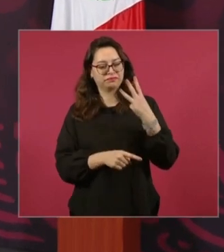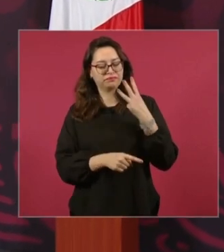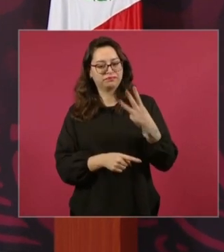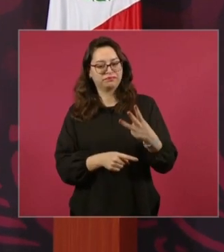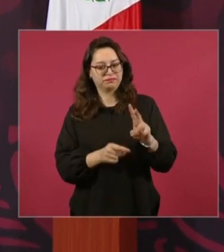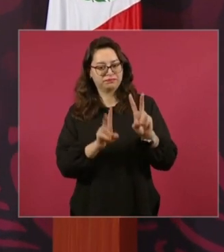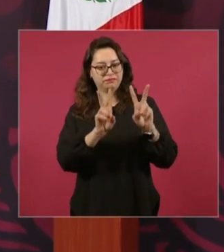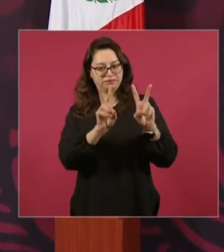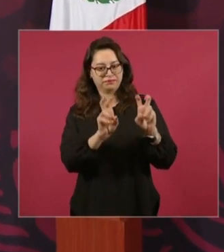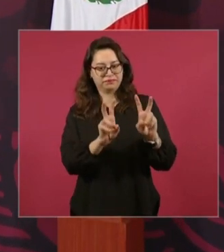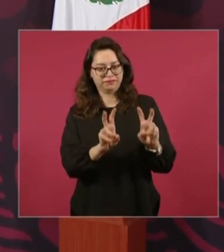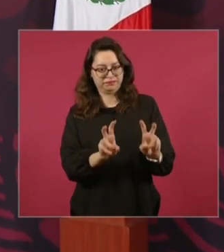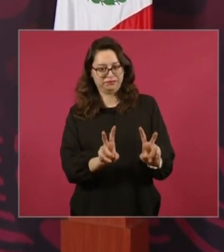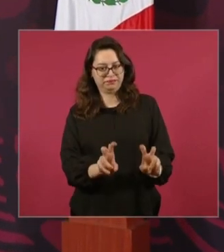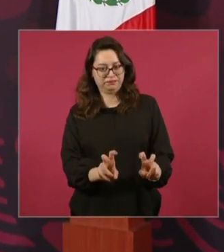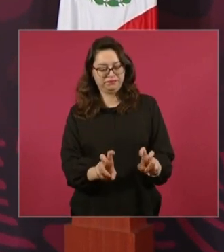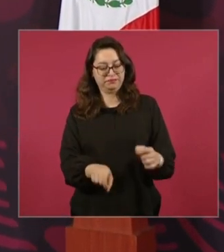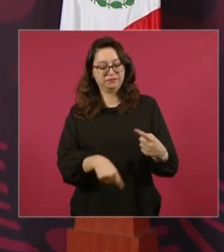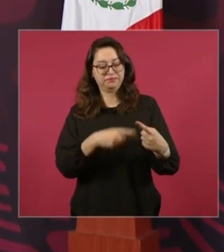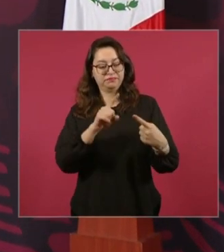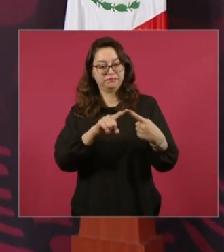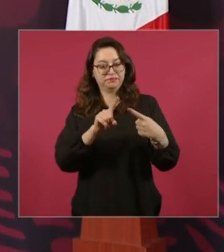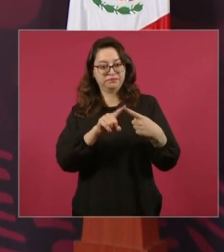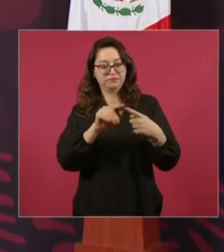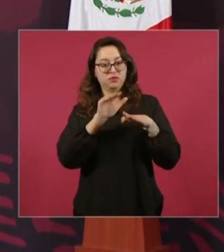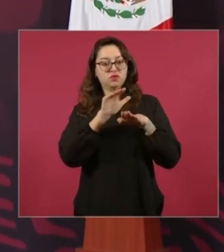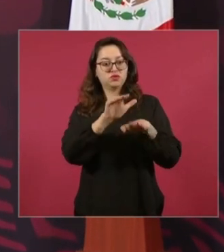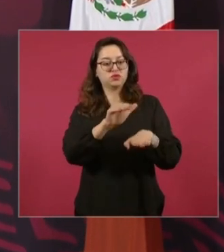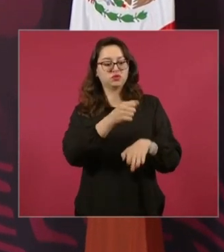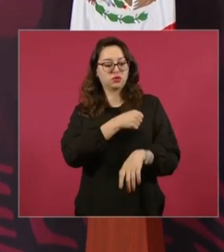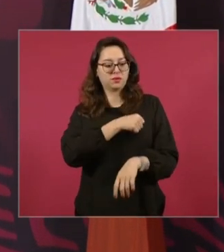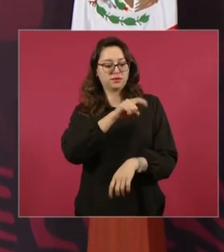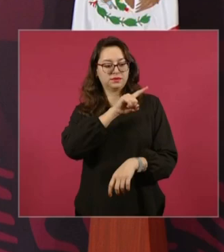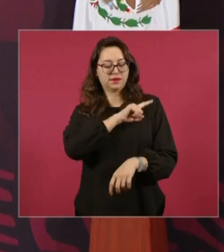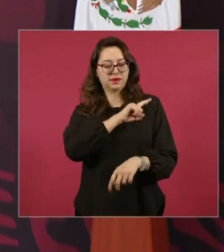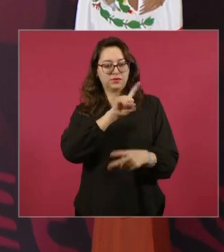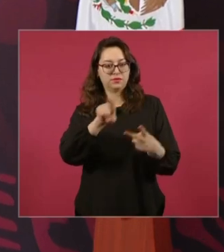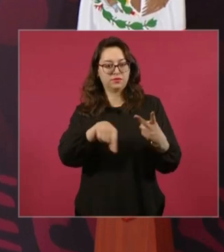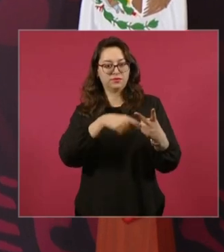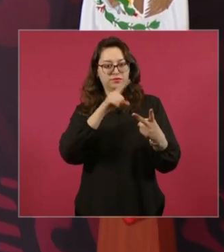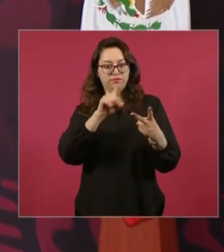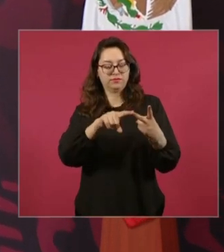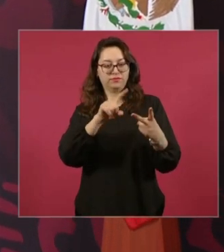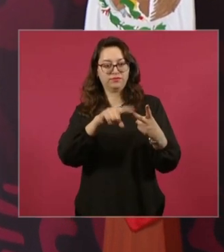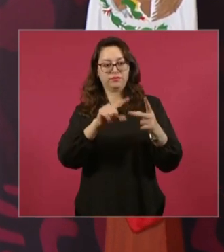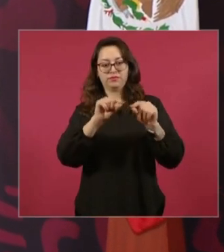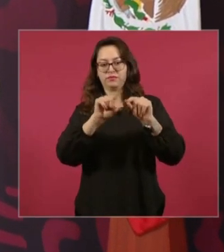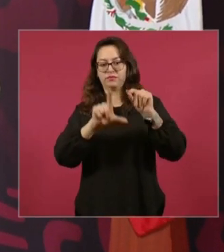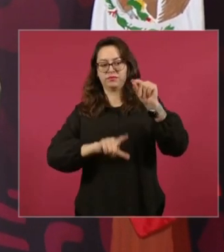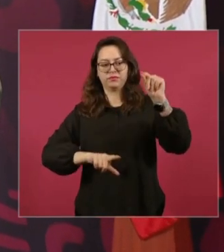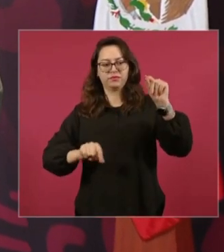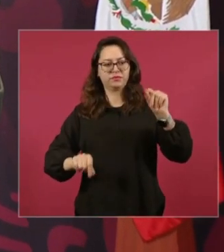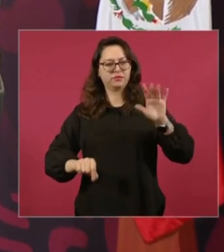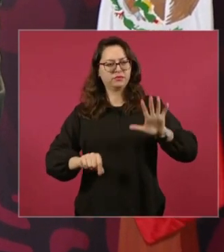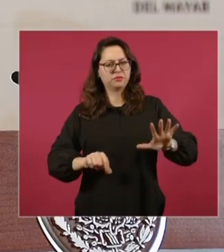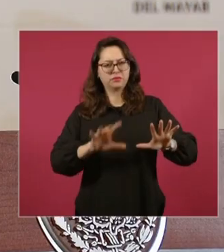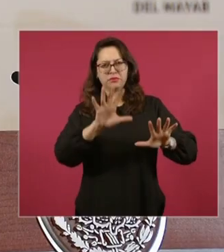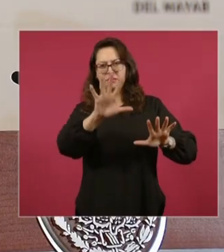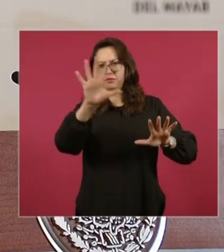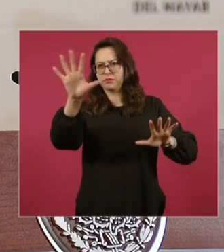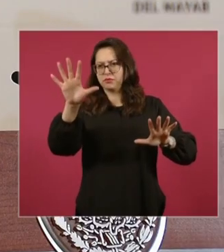tres temas: el pulso de la salud, áreas naturales protegidas